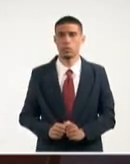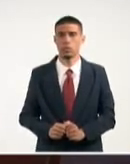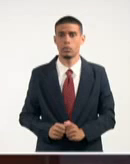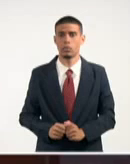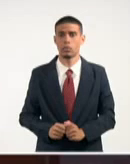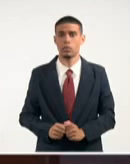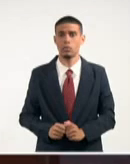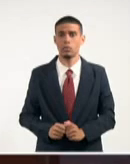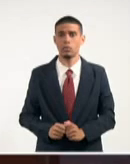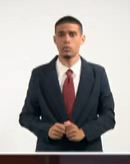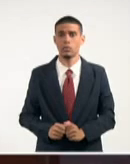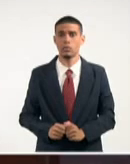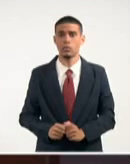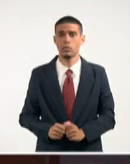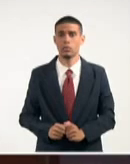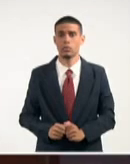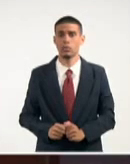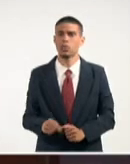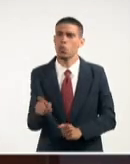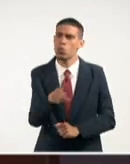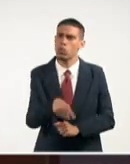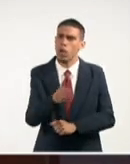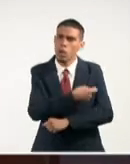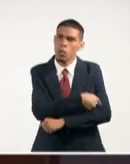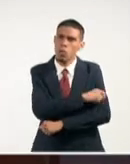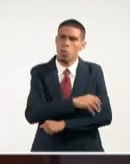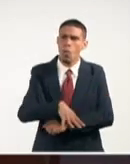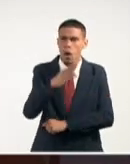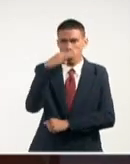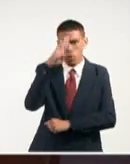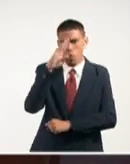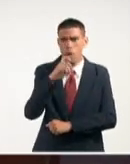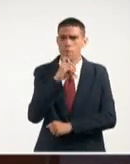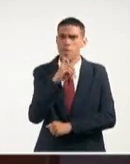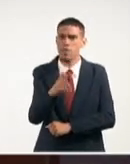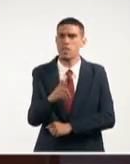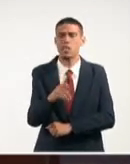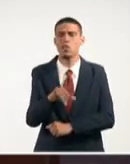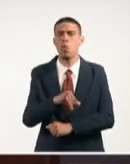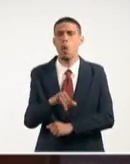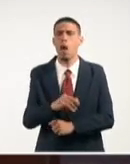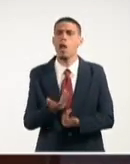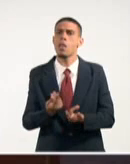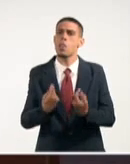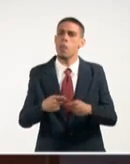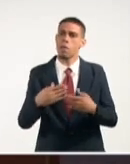no podemos perder la paciencia. Debemos escucharlos,